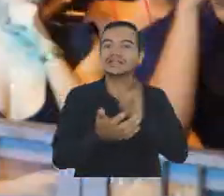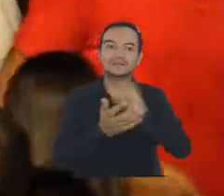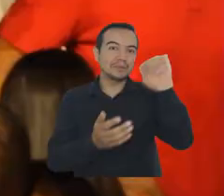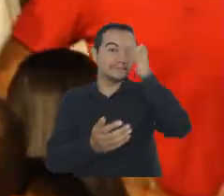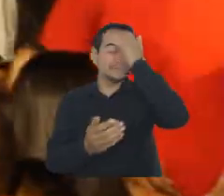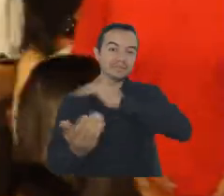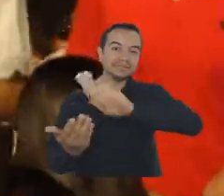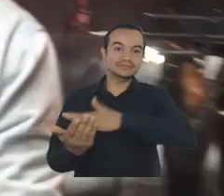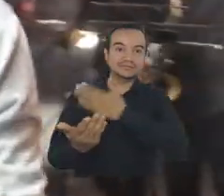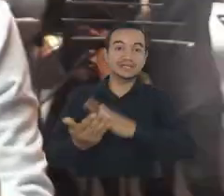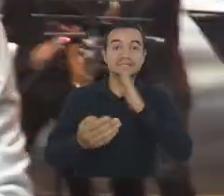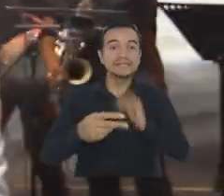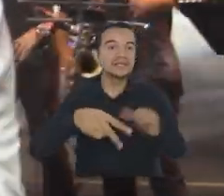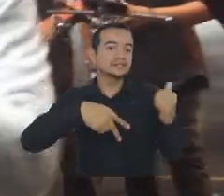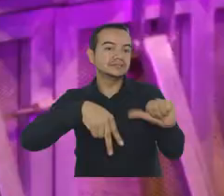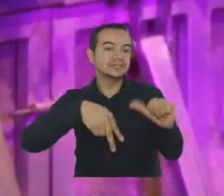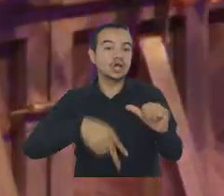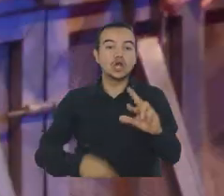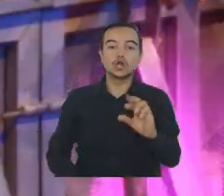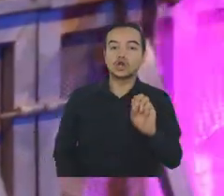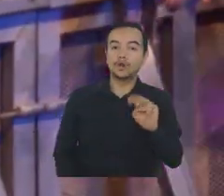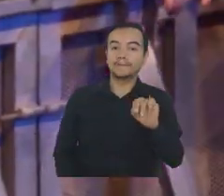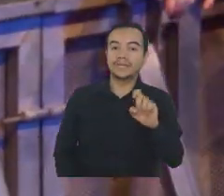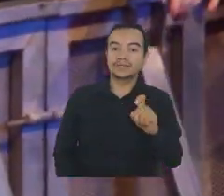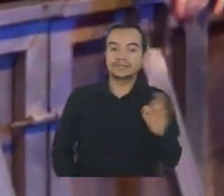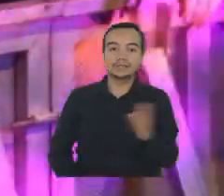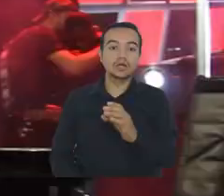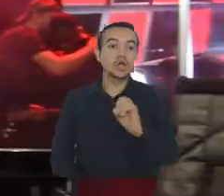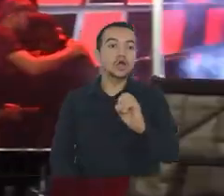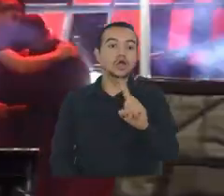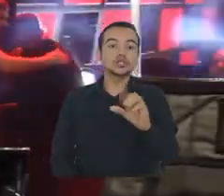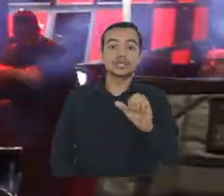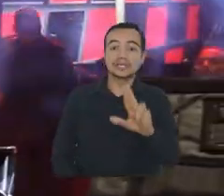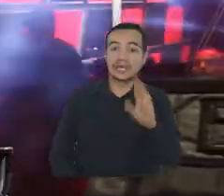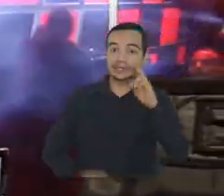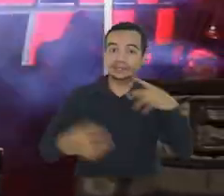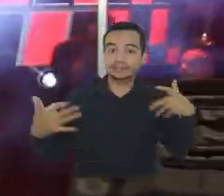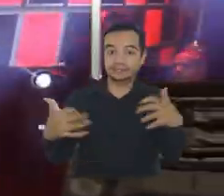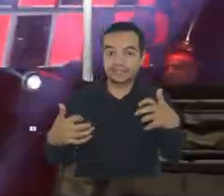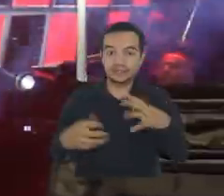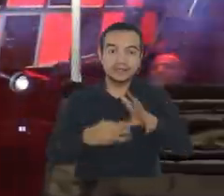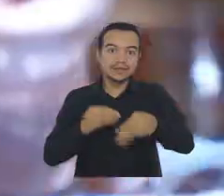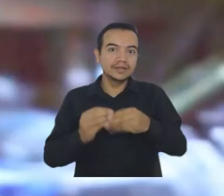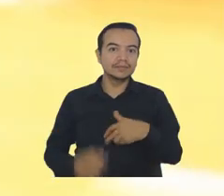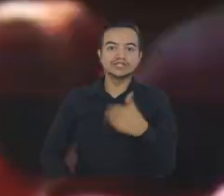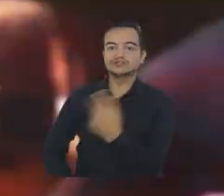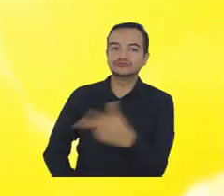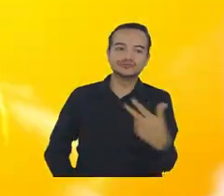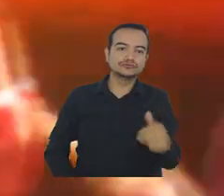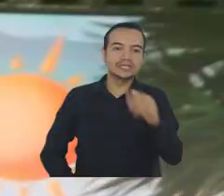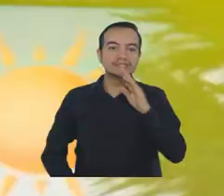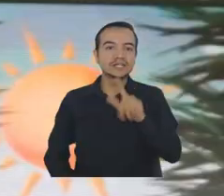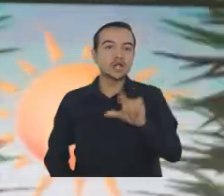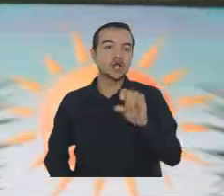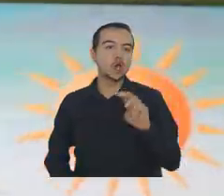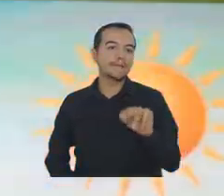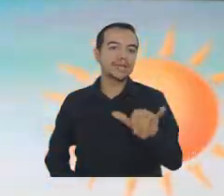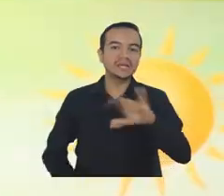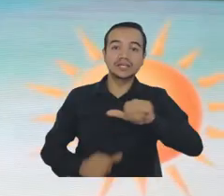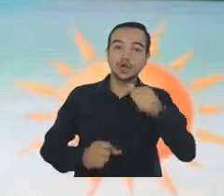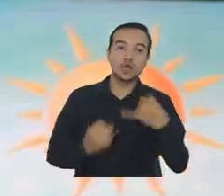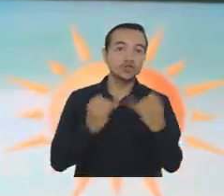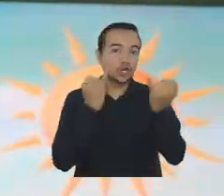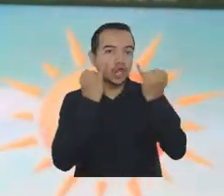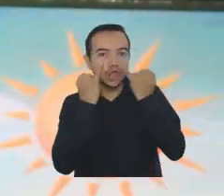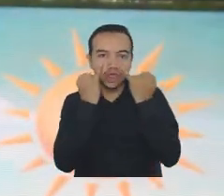artistas principales. El salsero romántico Romix, Oscar Gamarra como cuota vallenata, y el flow urbano de Lomi y